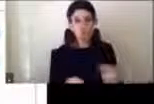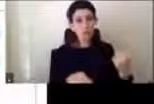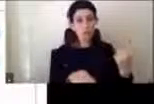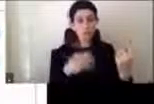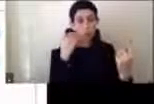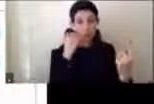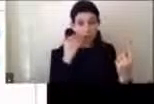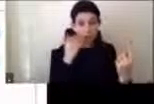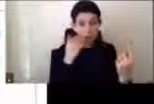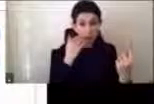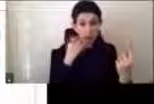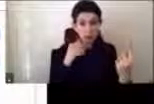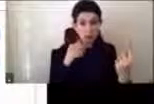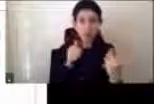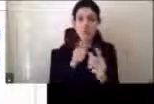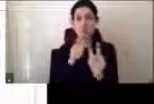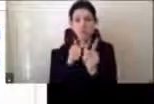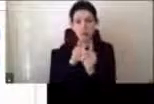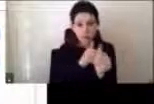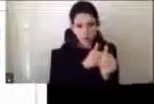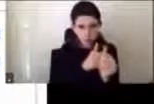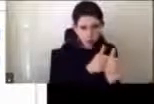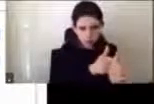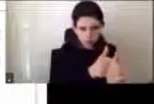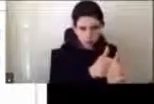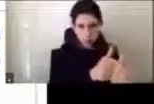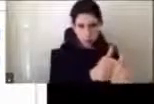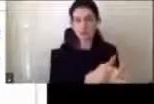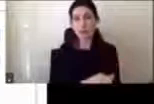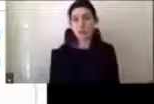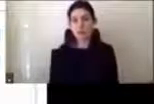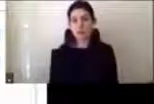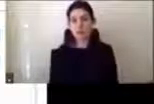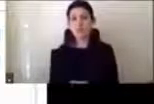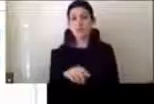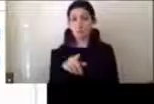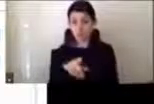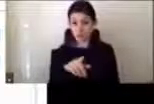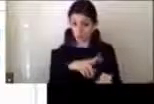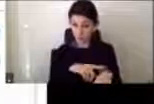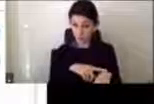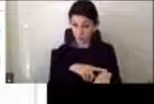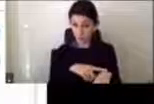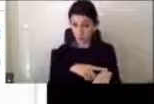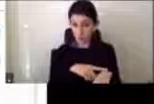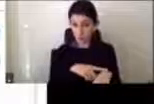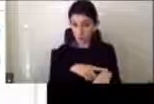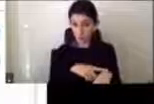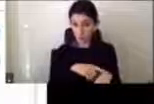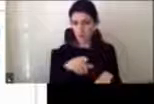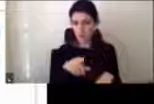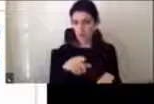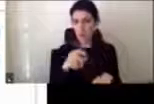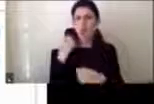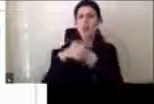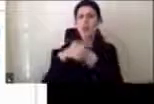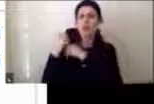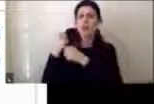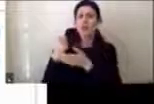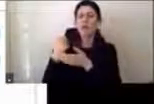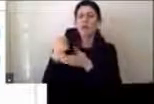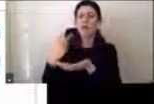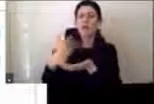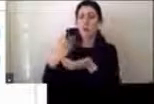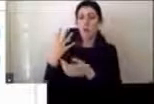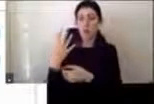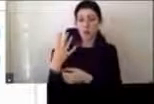fue siguiendo en el tiempo. En ese momento, este es un paper del año 2004, se